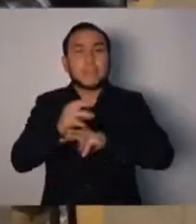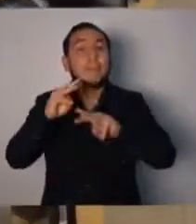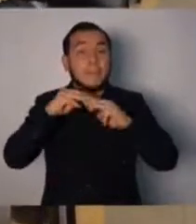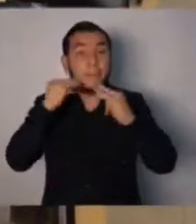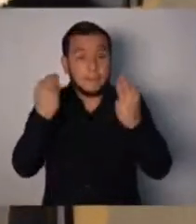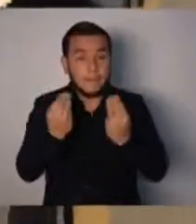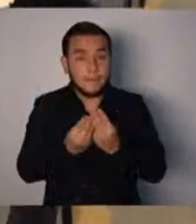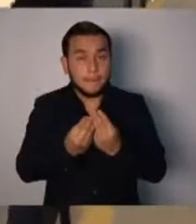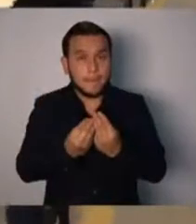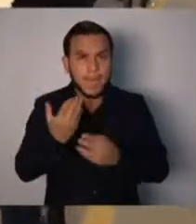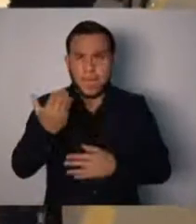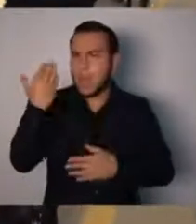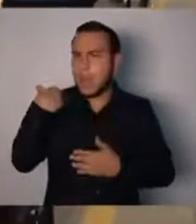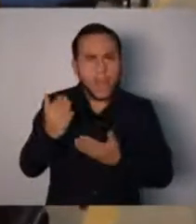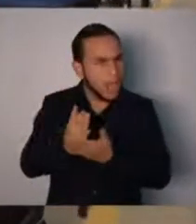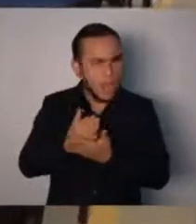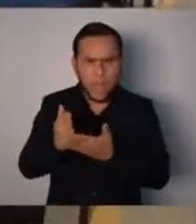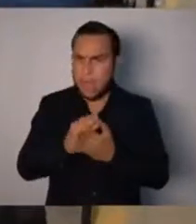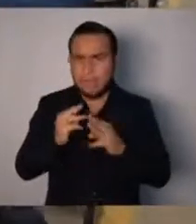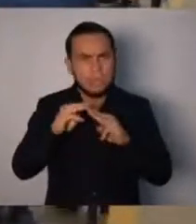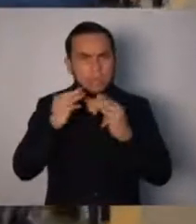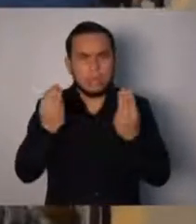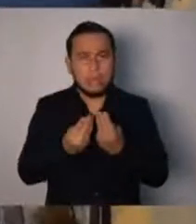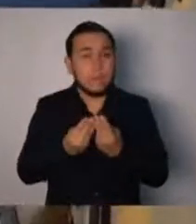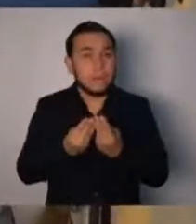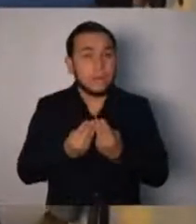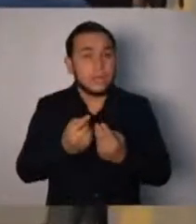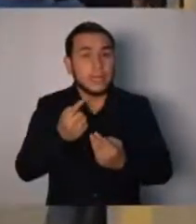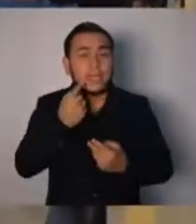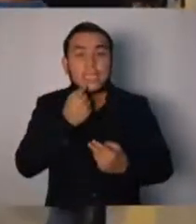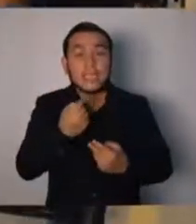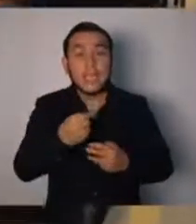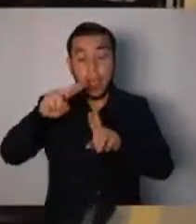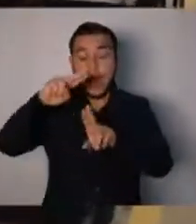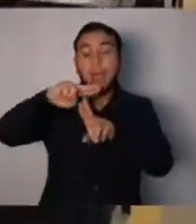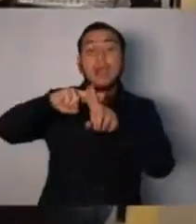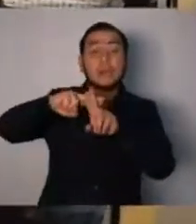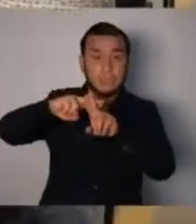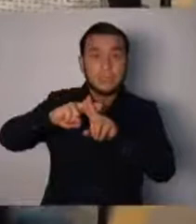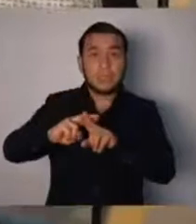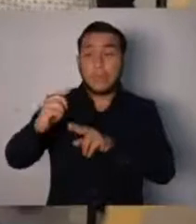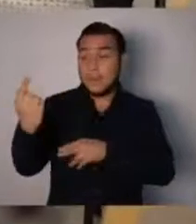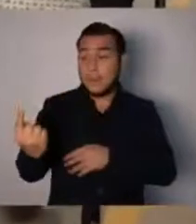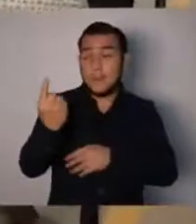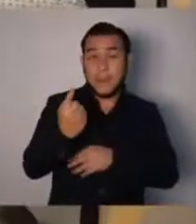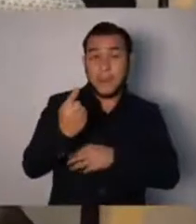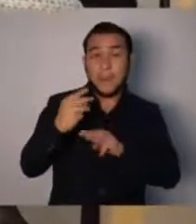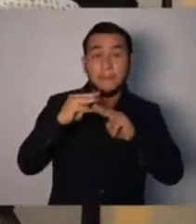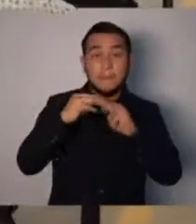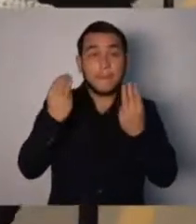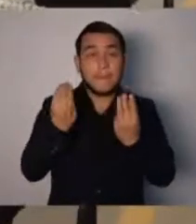o habían madres antes que le va a crecer arena en arena vinieron el primer manero que viendo el salvador el primer